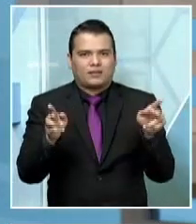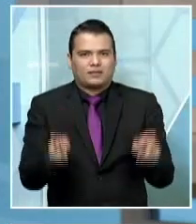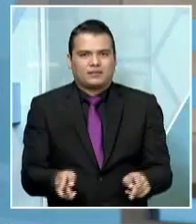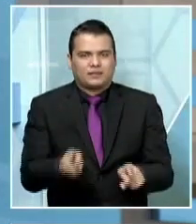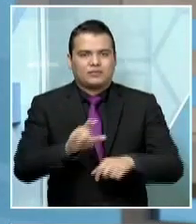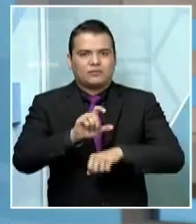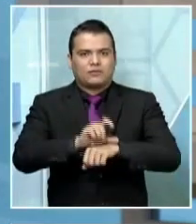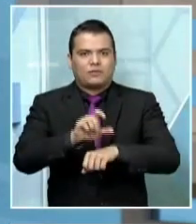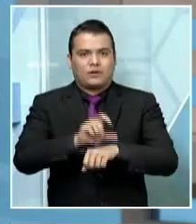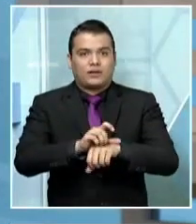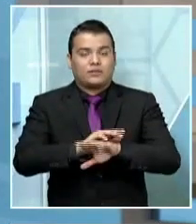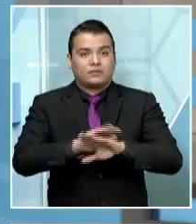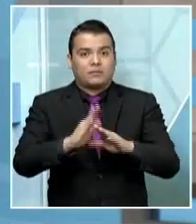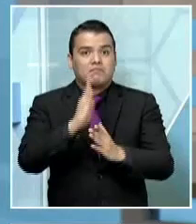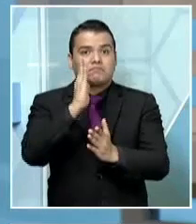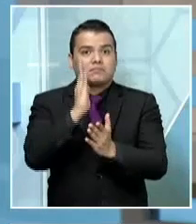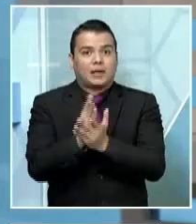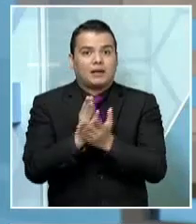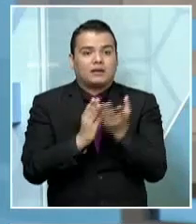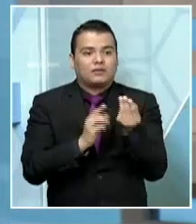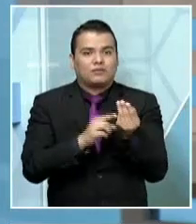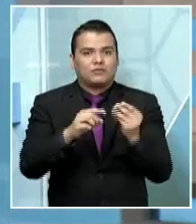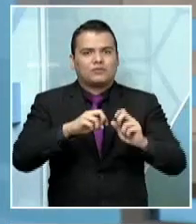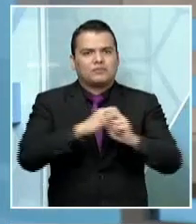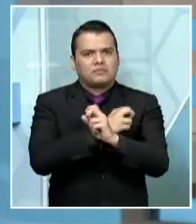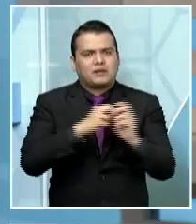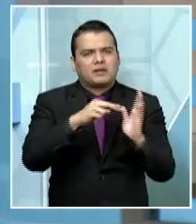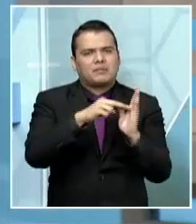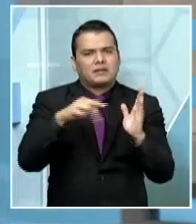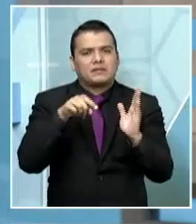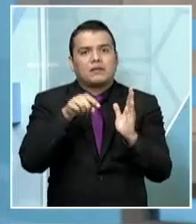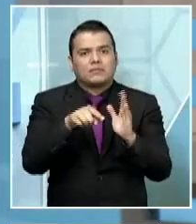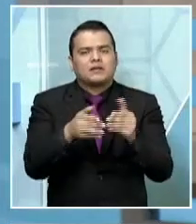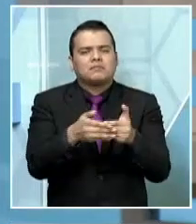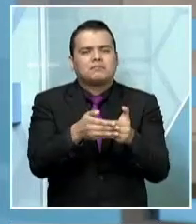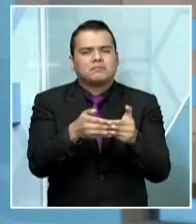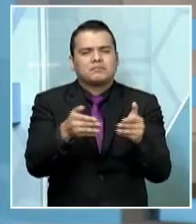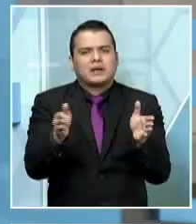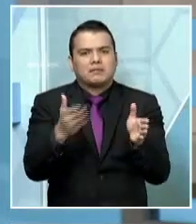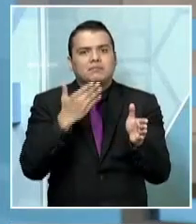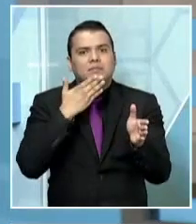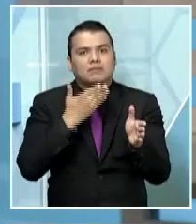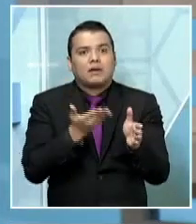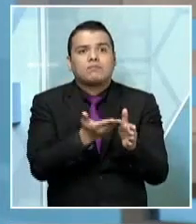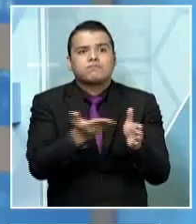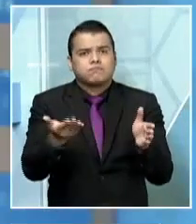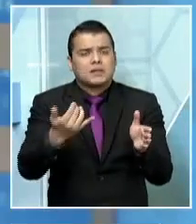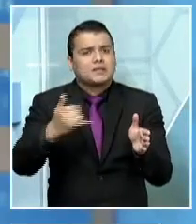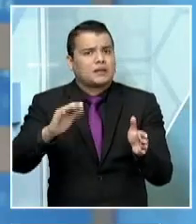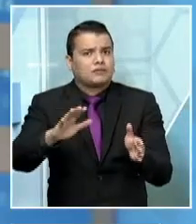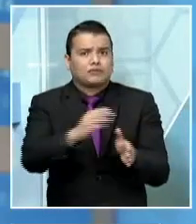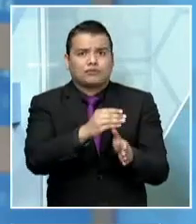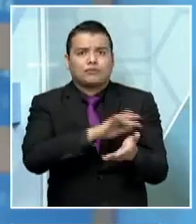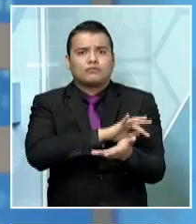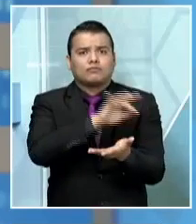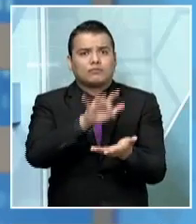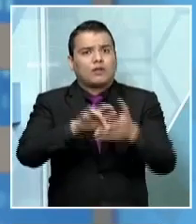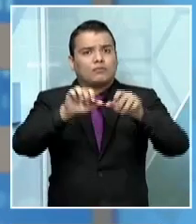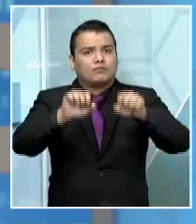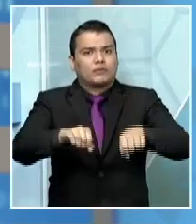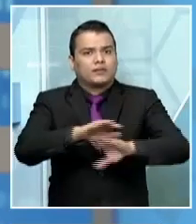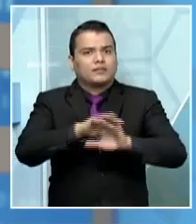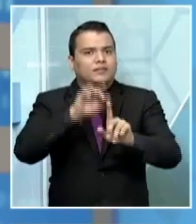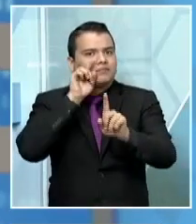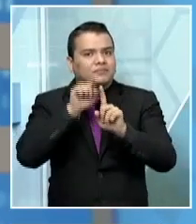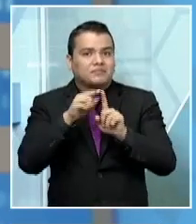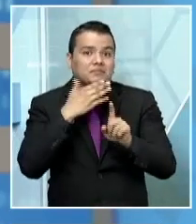inició este fin de semana, los centros recreativos de Cali y del Valle reabrieron y tienen habilitadas todas sus zonas. Con esto esperan continuar con